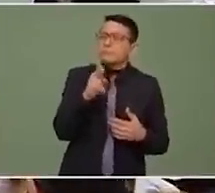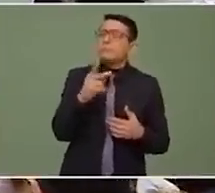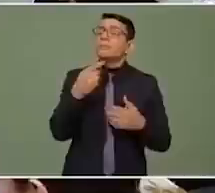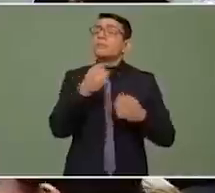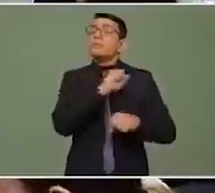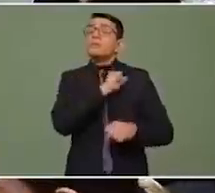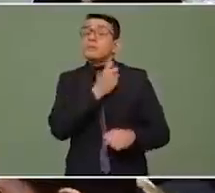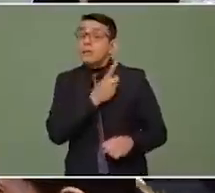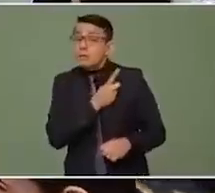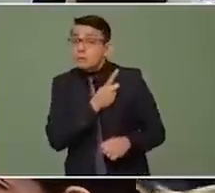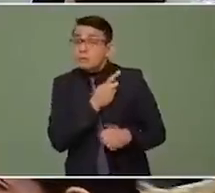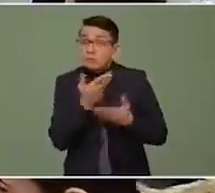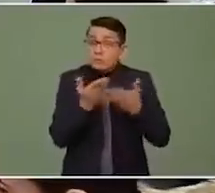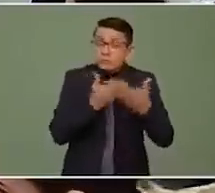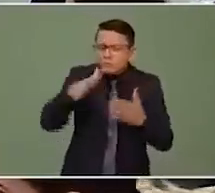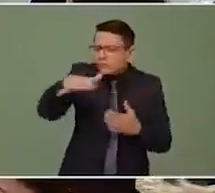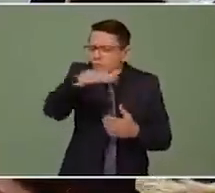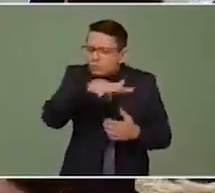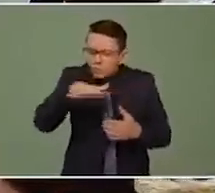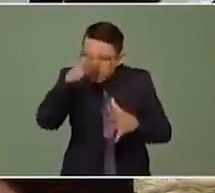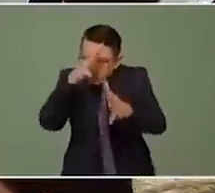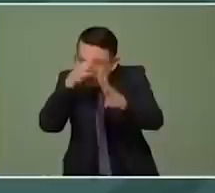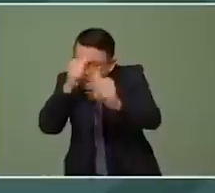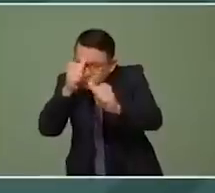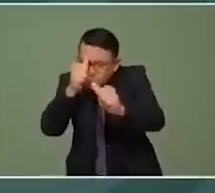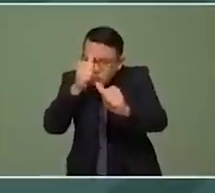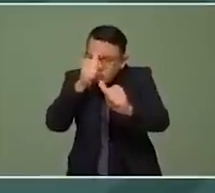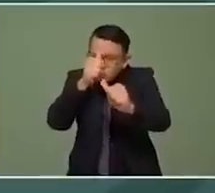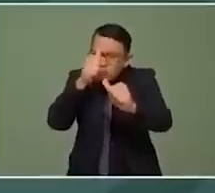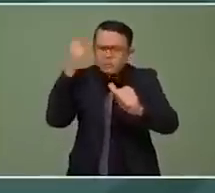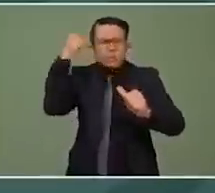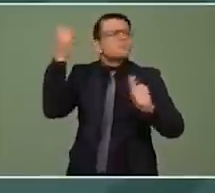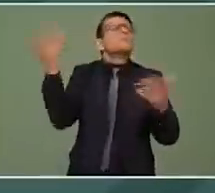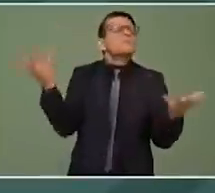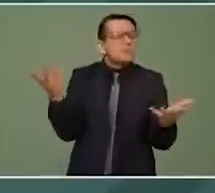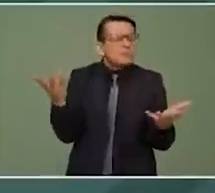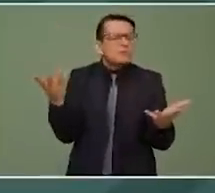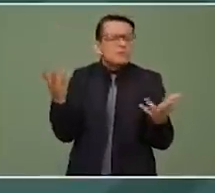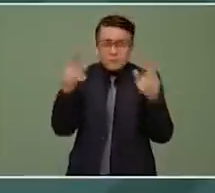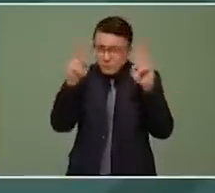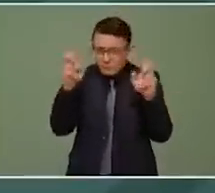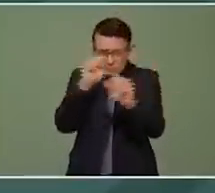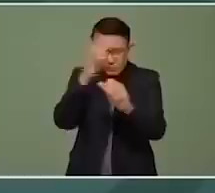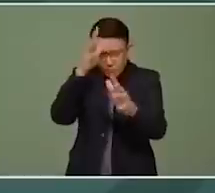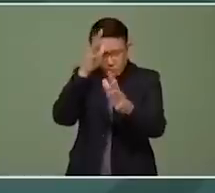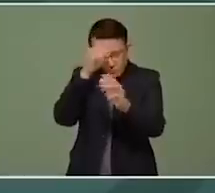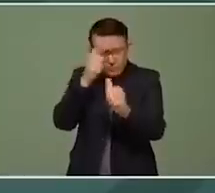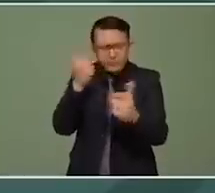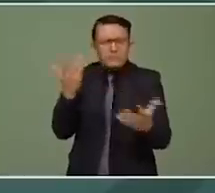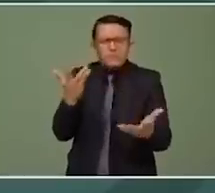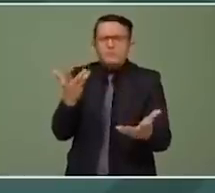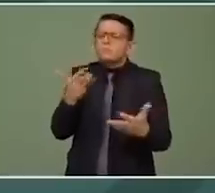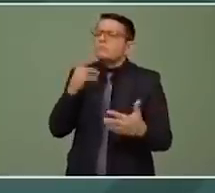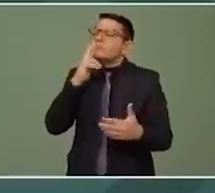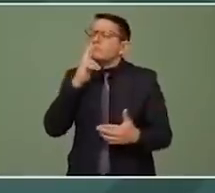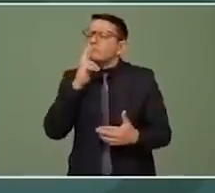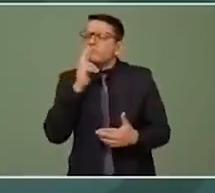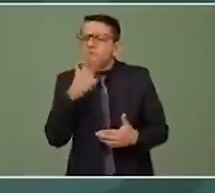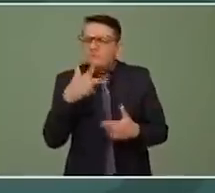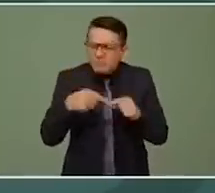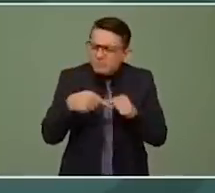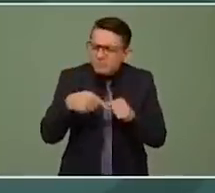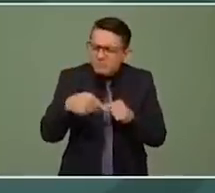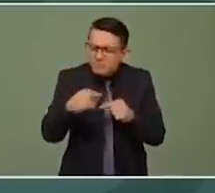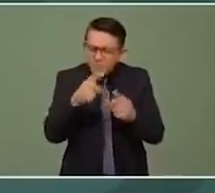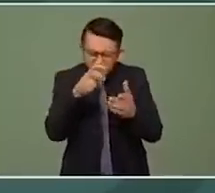estamos buscando un acuerdo para mejorar todo el sistema de salud